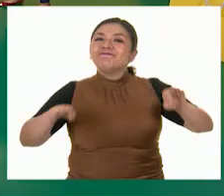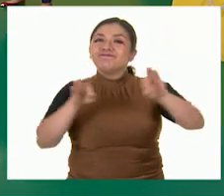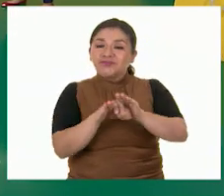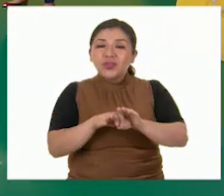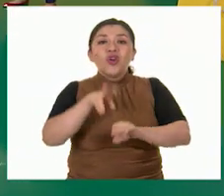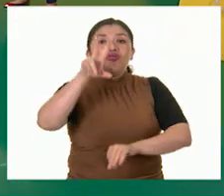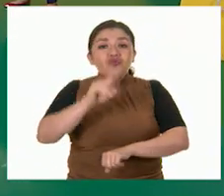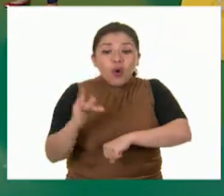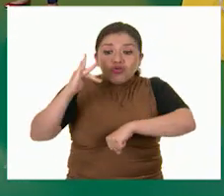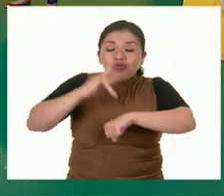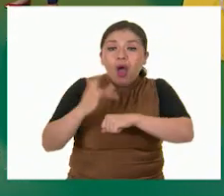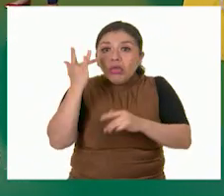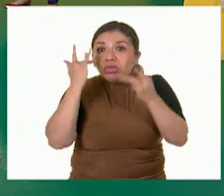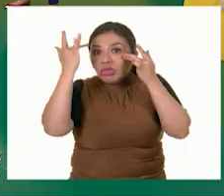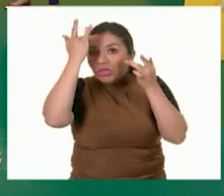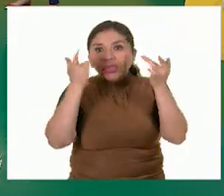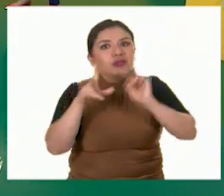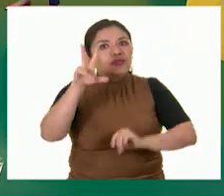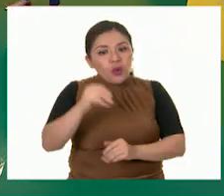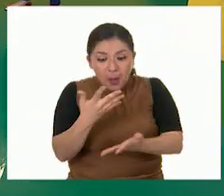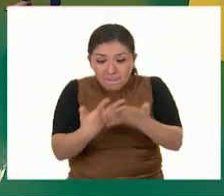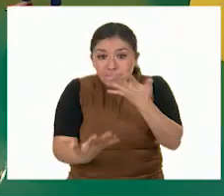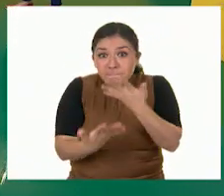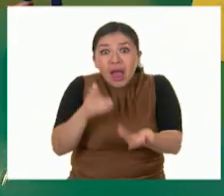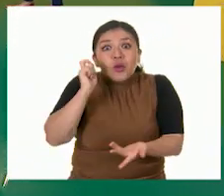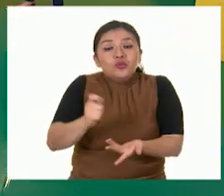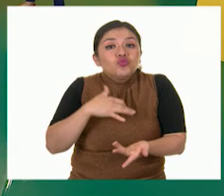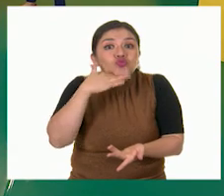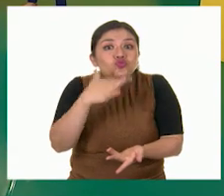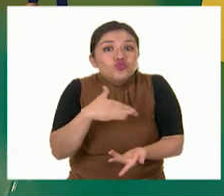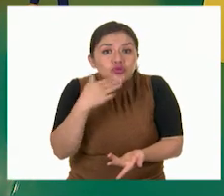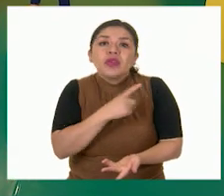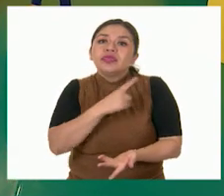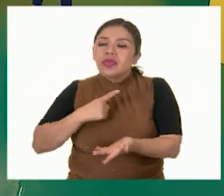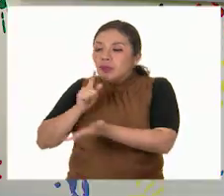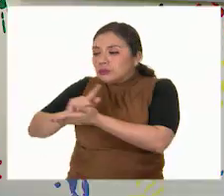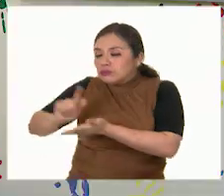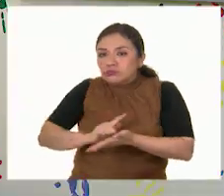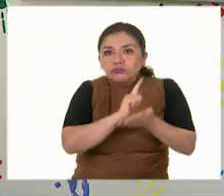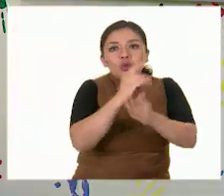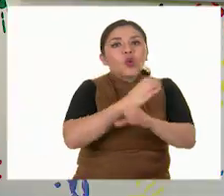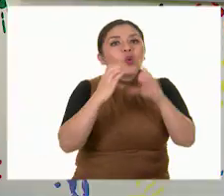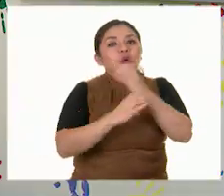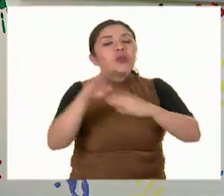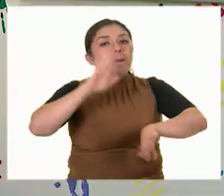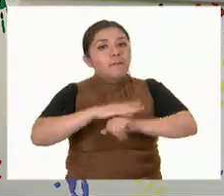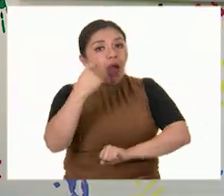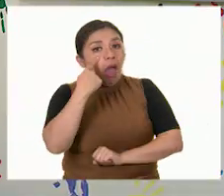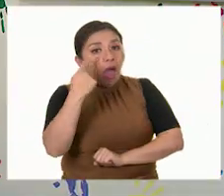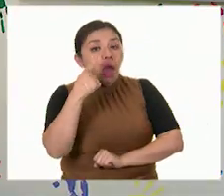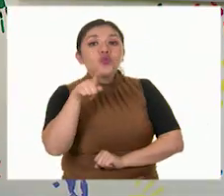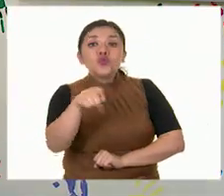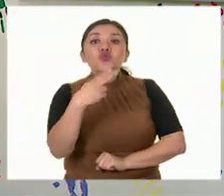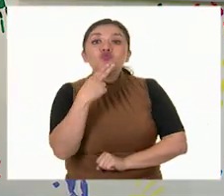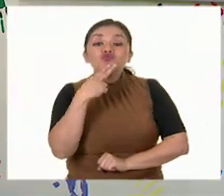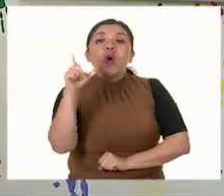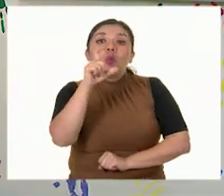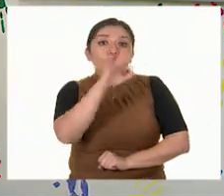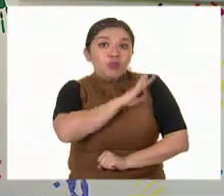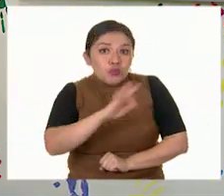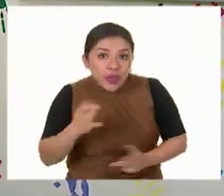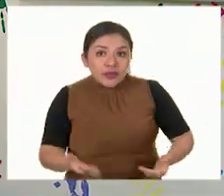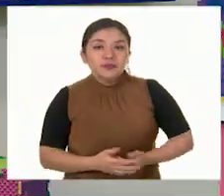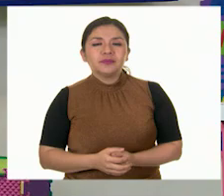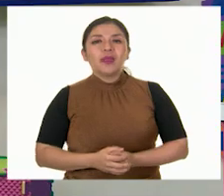no tocarnos la cara con las manos que traemos sucias y limpiar los objetos de uso común cada que no sea posible.